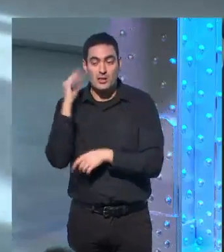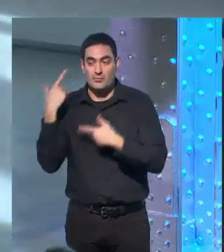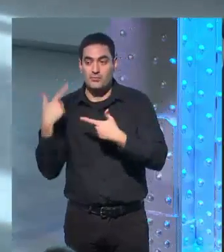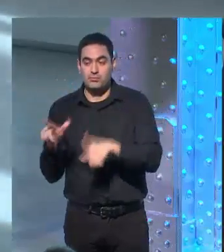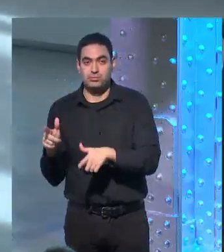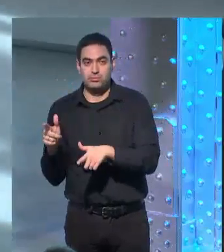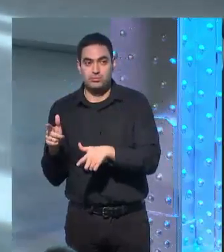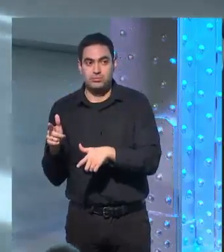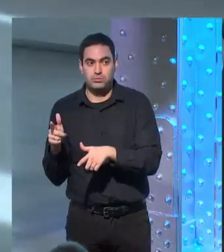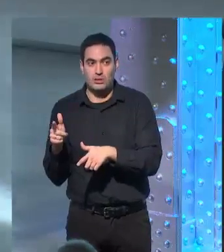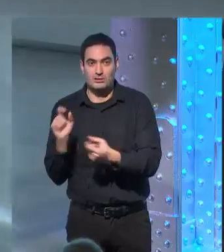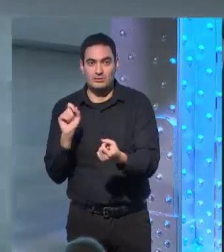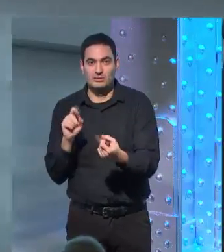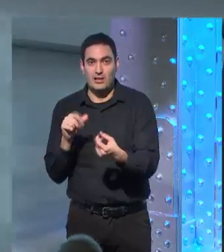del